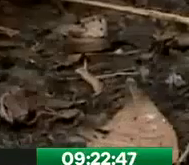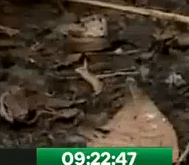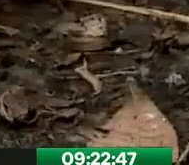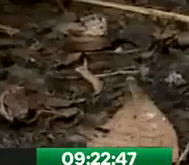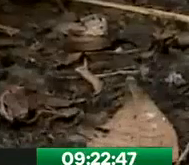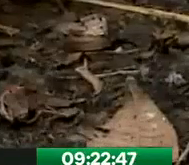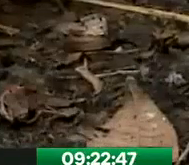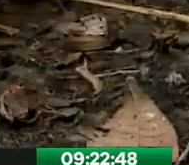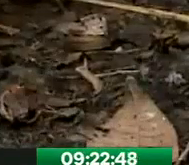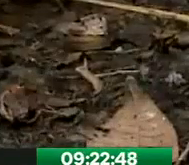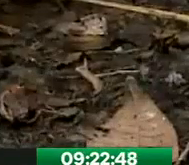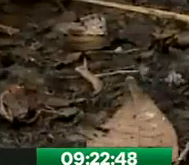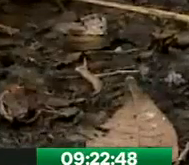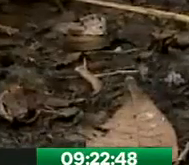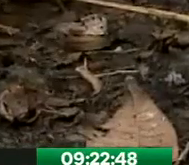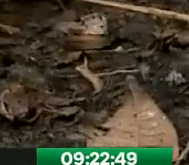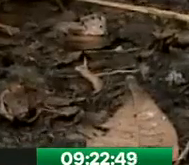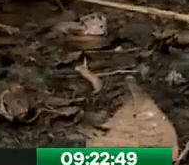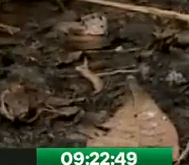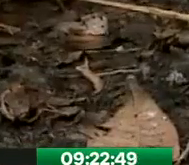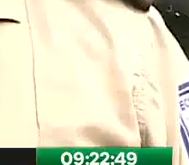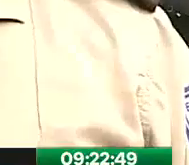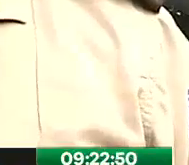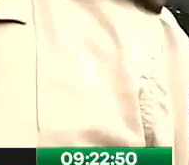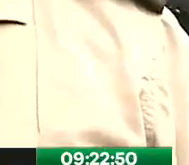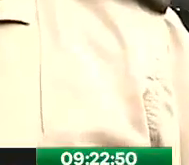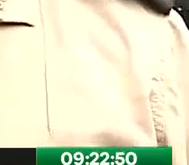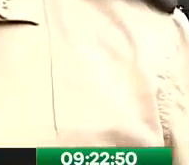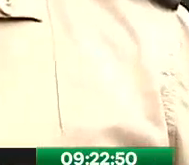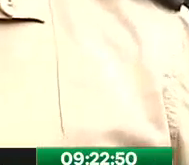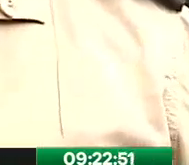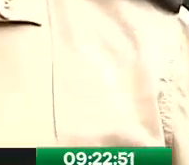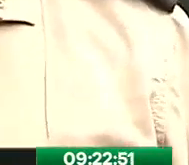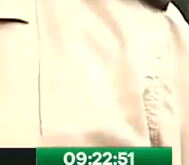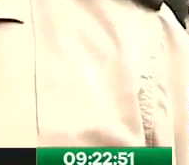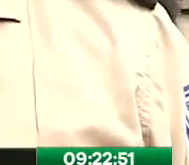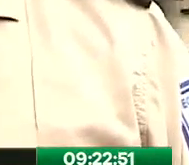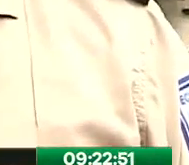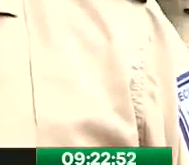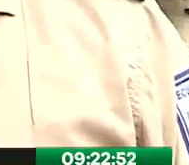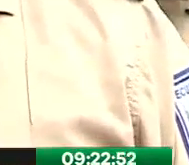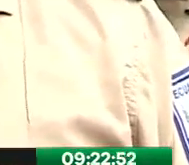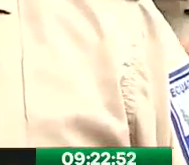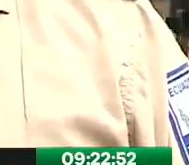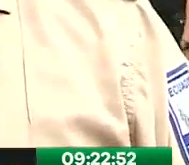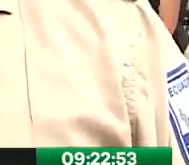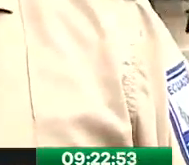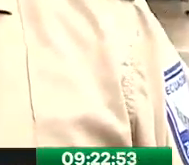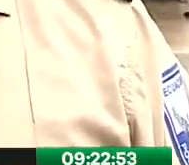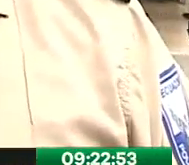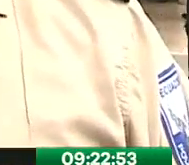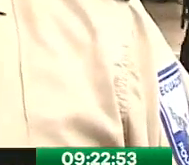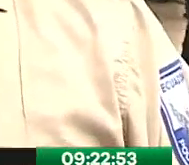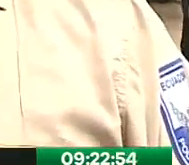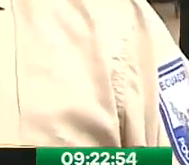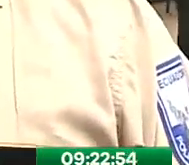cometer el crimen, huyó en una motocicleta. Son varios impactos que llegan a la víctima, pero en